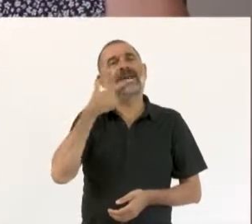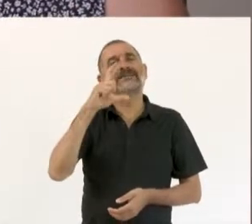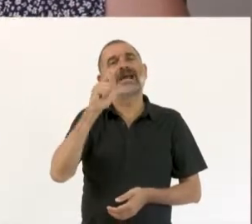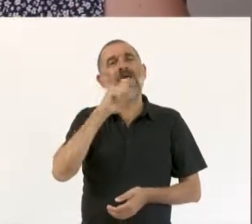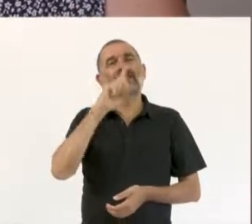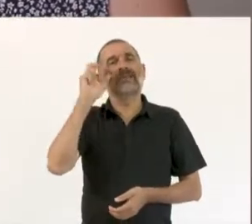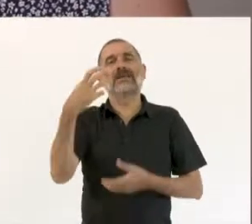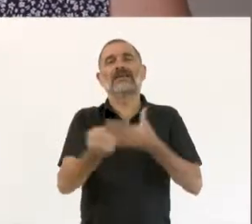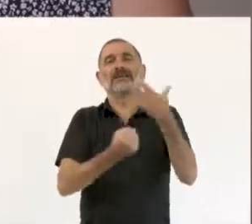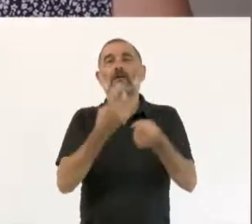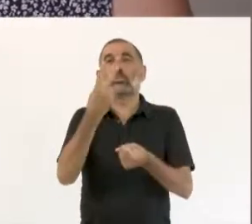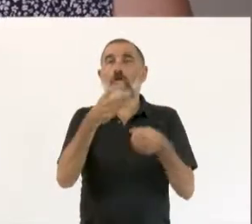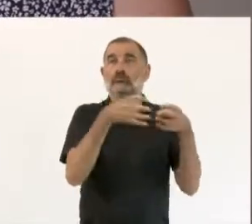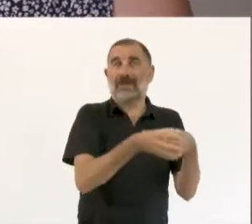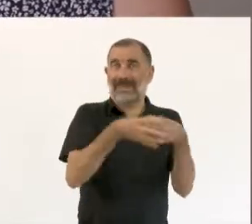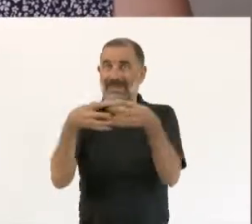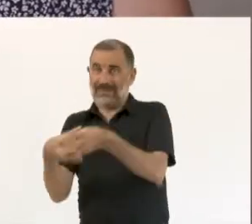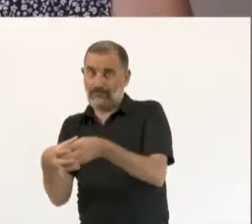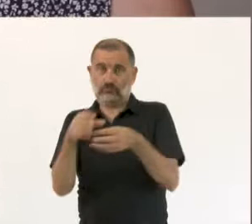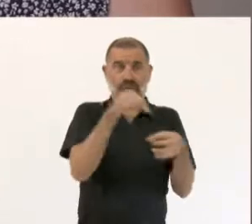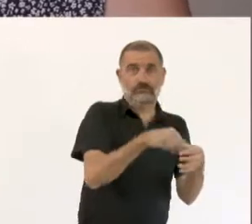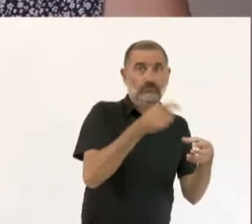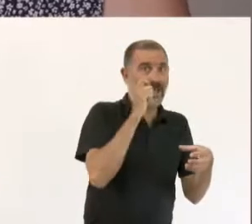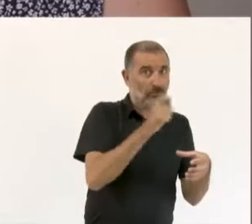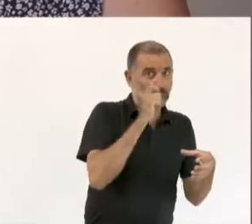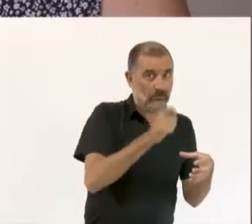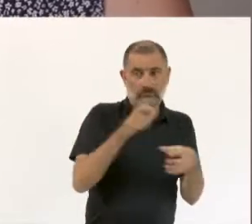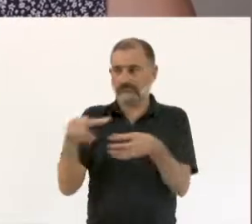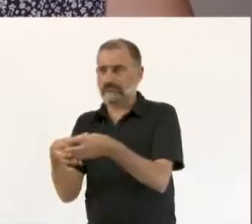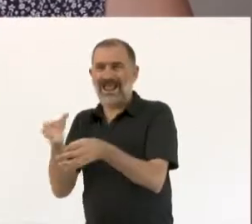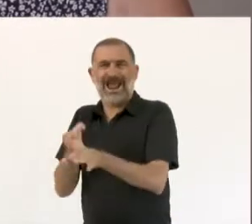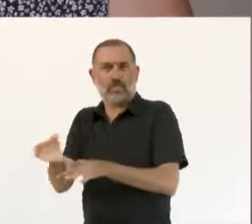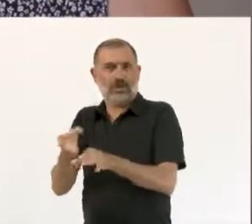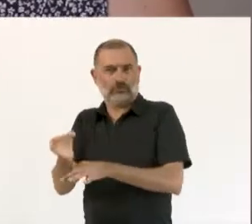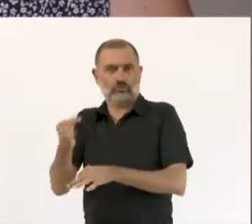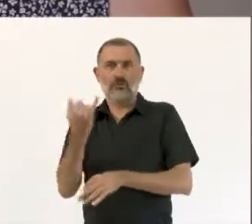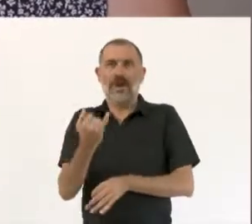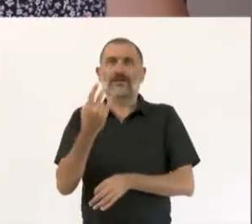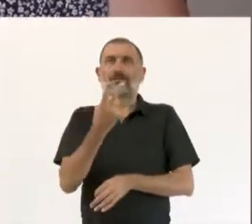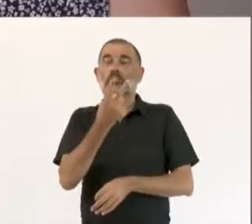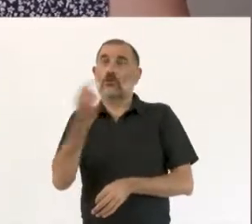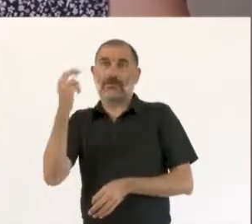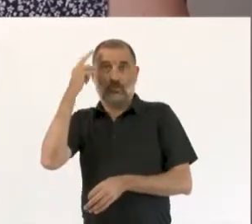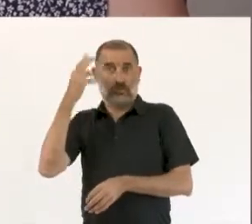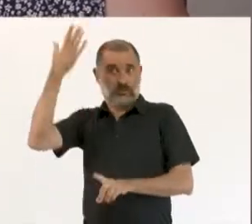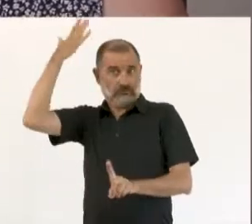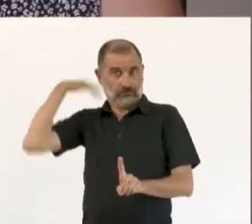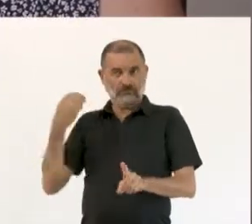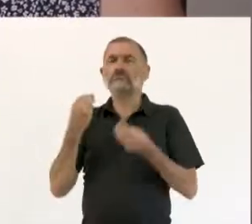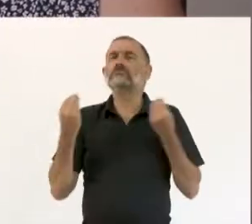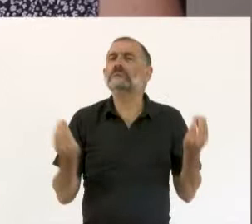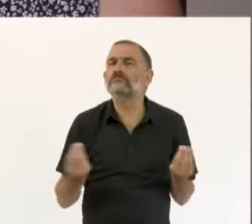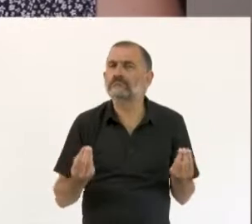equipos, un equipo de arqueólogos y un equipo de educadores, en esos comienzos de los años 2000, para